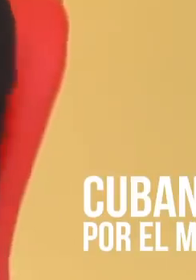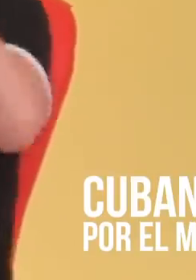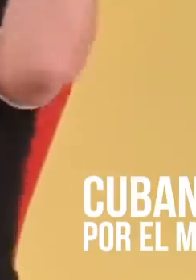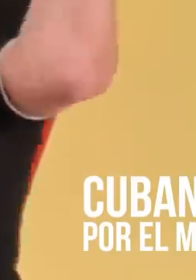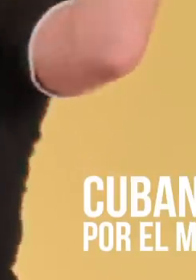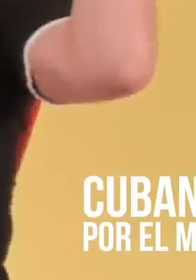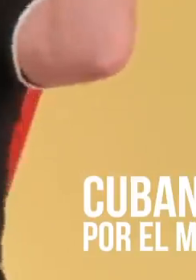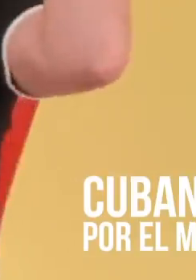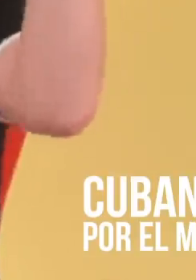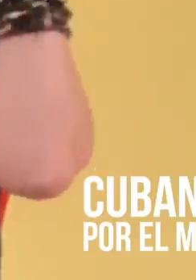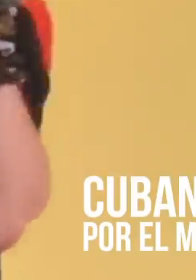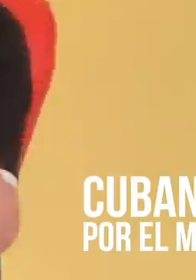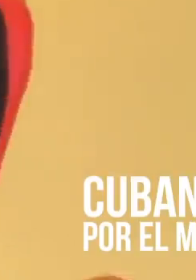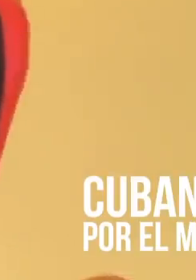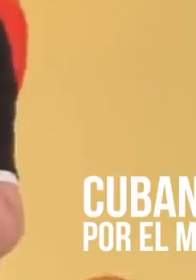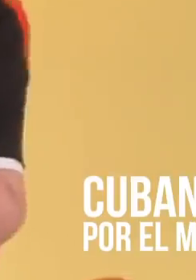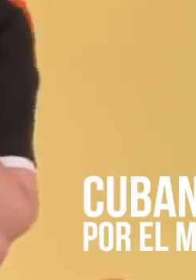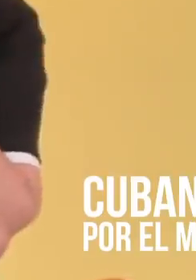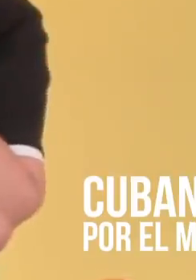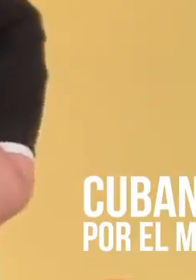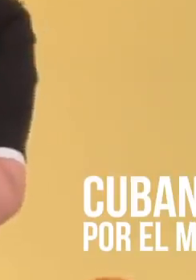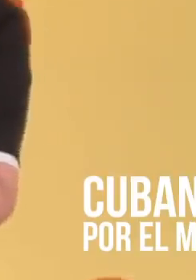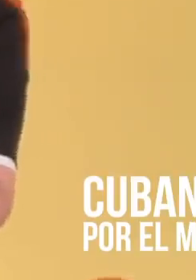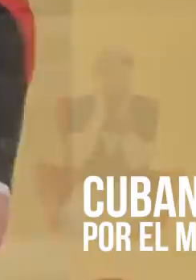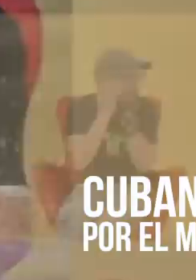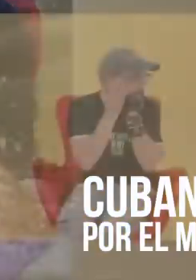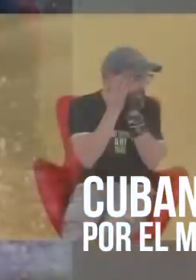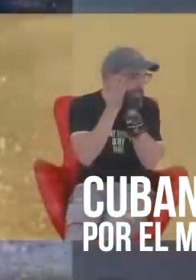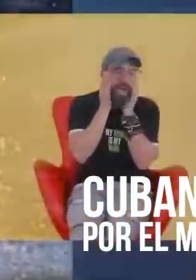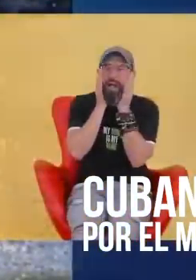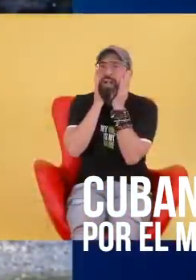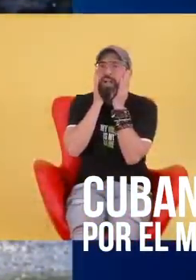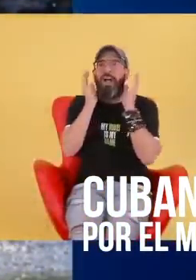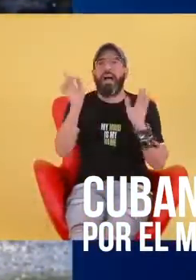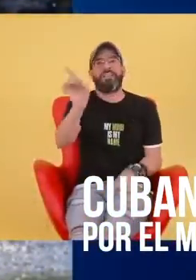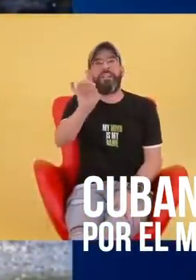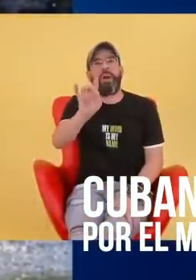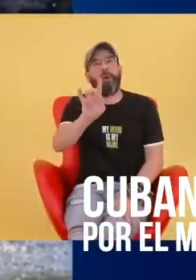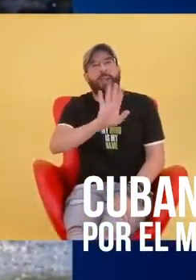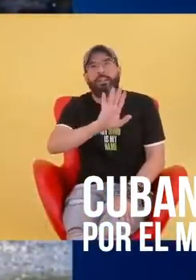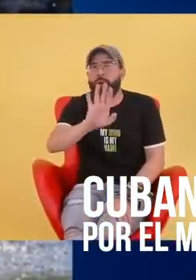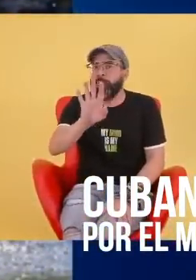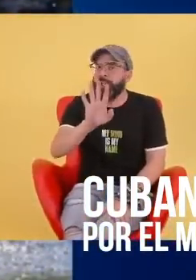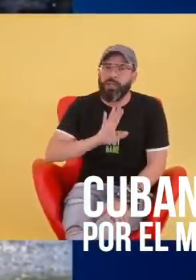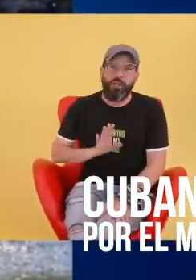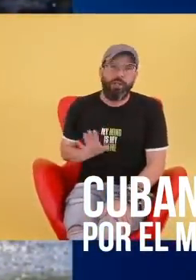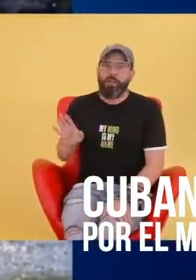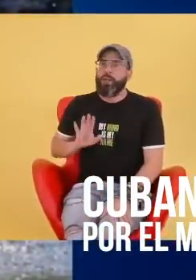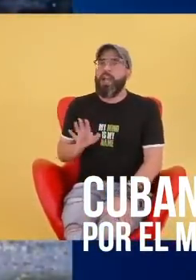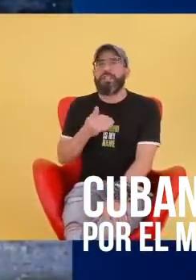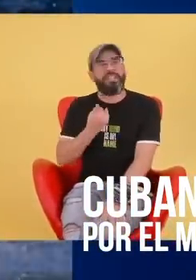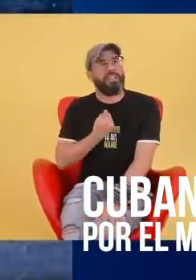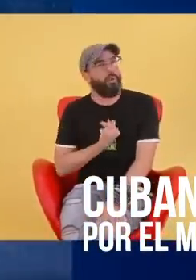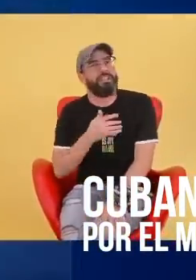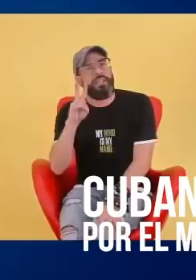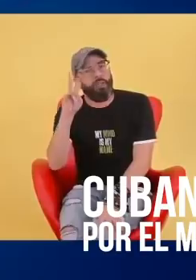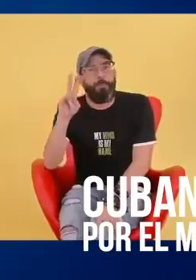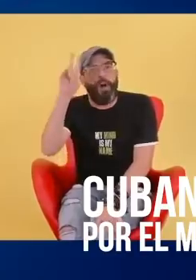médicos. Y salió la comunidad médica rusa a decir, no, espérate un momento.